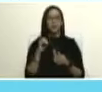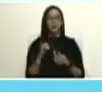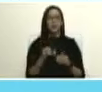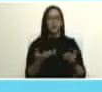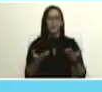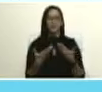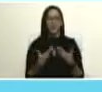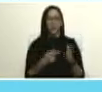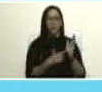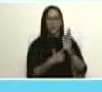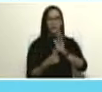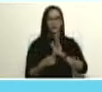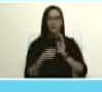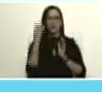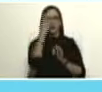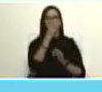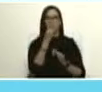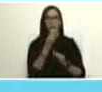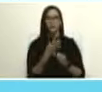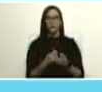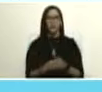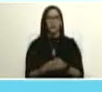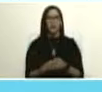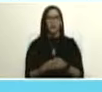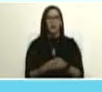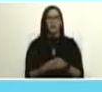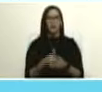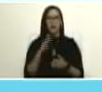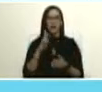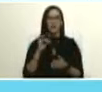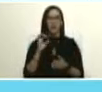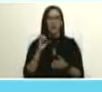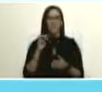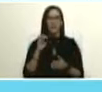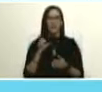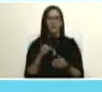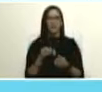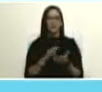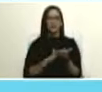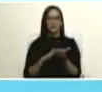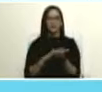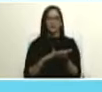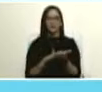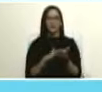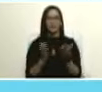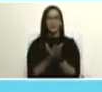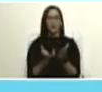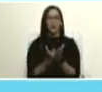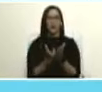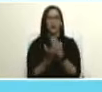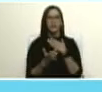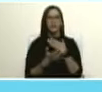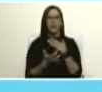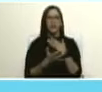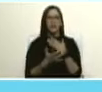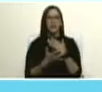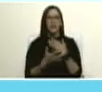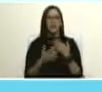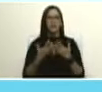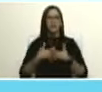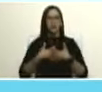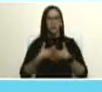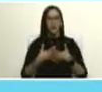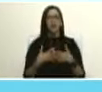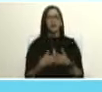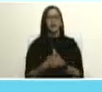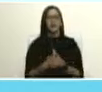para mostrarnos la hermosura con que las bricomiles han recuperado esta escuela técnica industrial que es